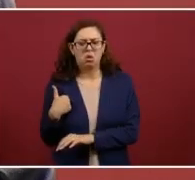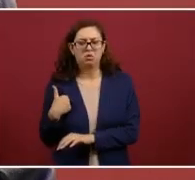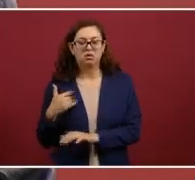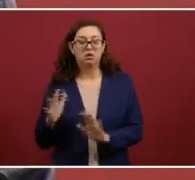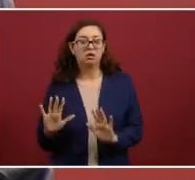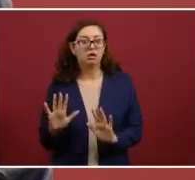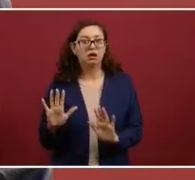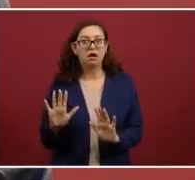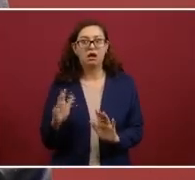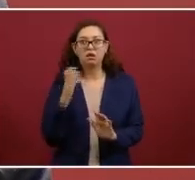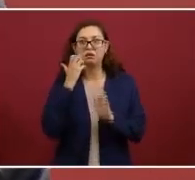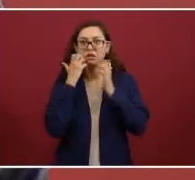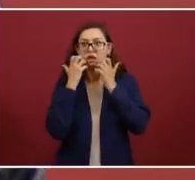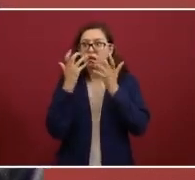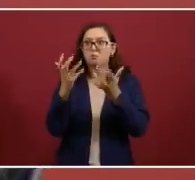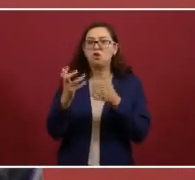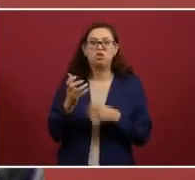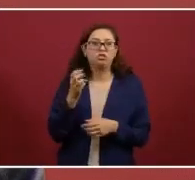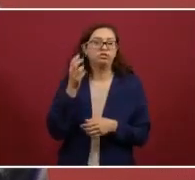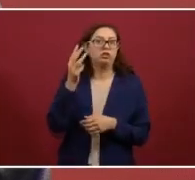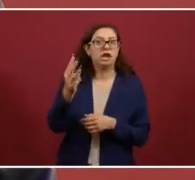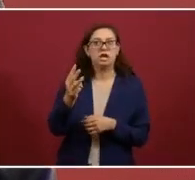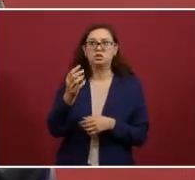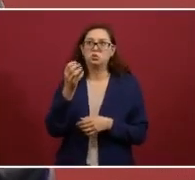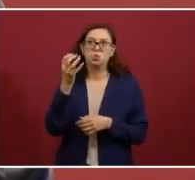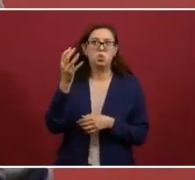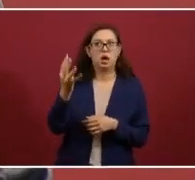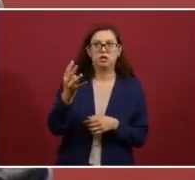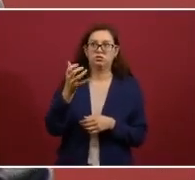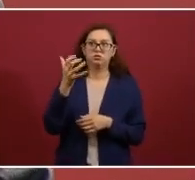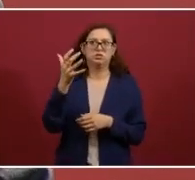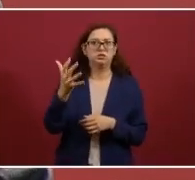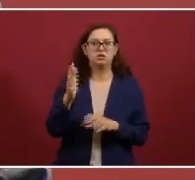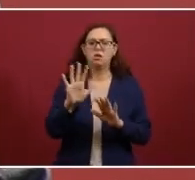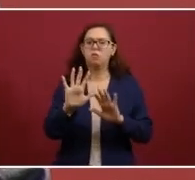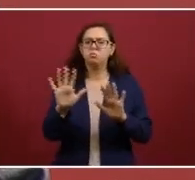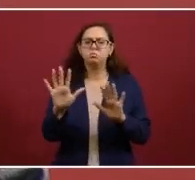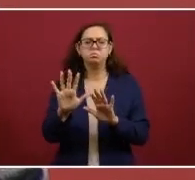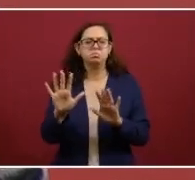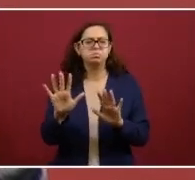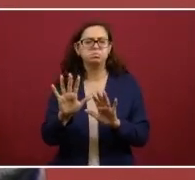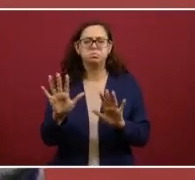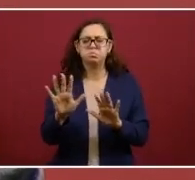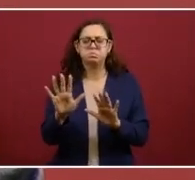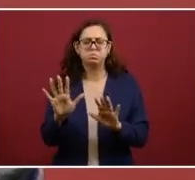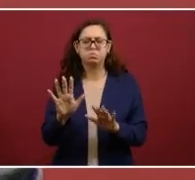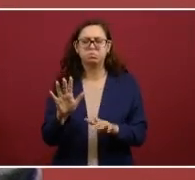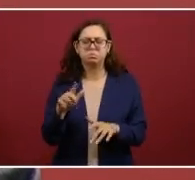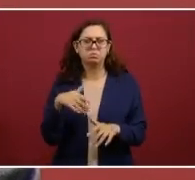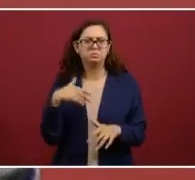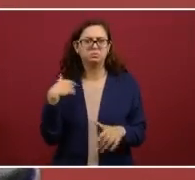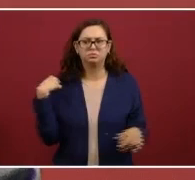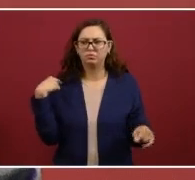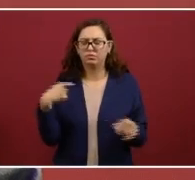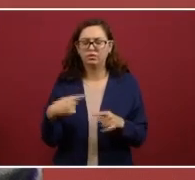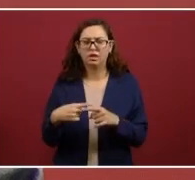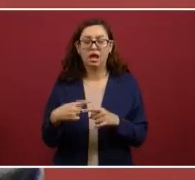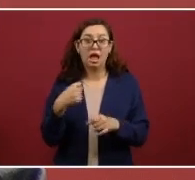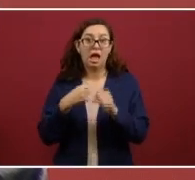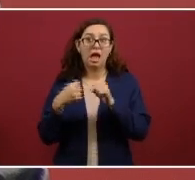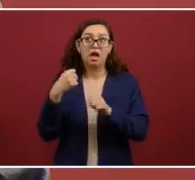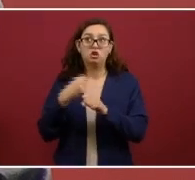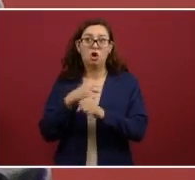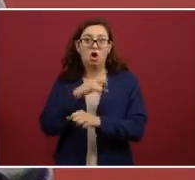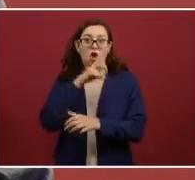a 3 ni a 3.400.000. En el 2004